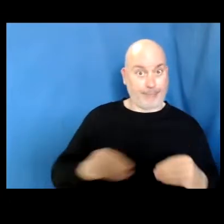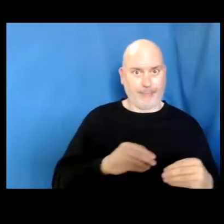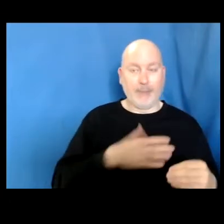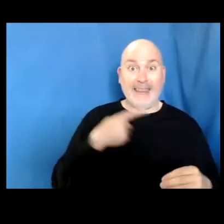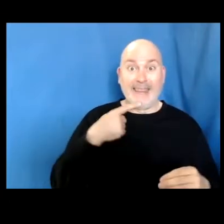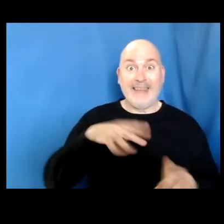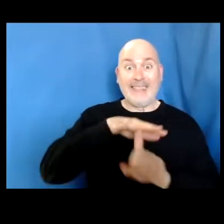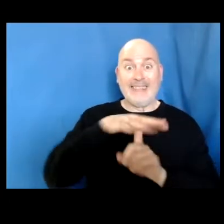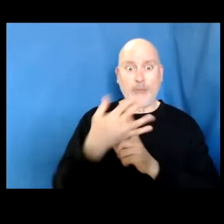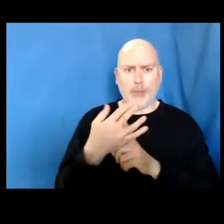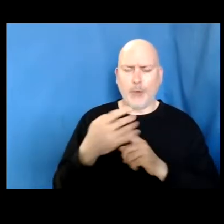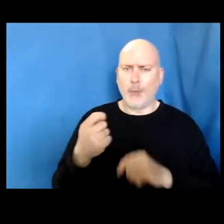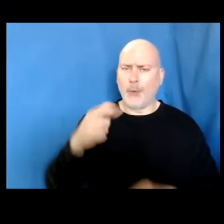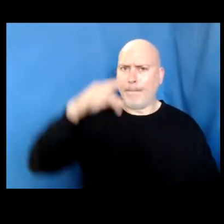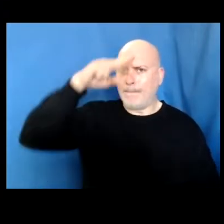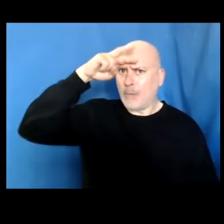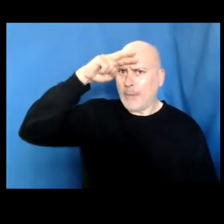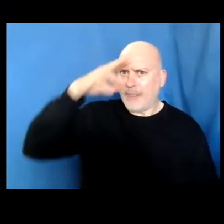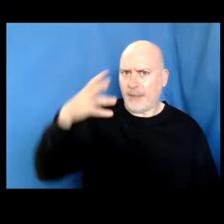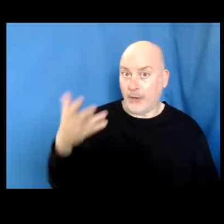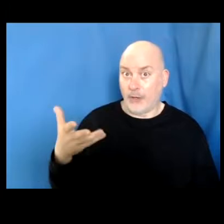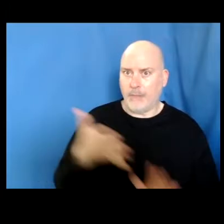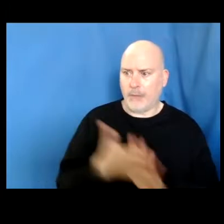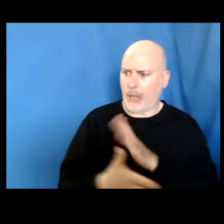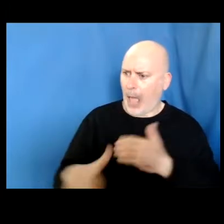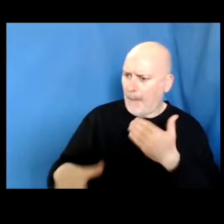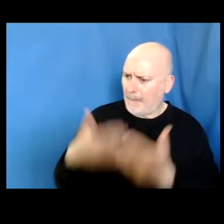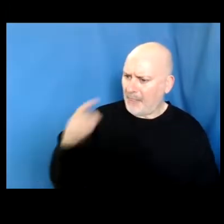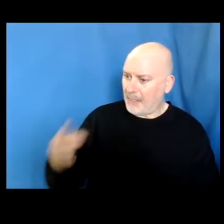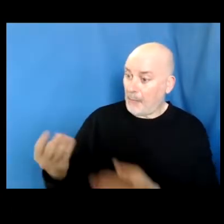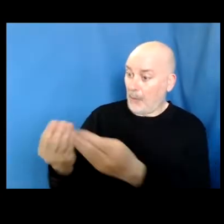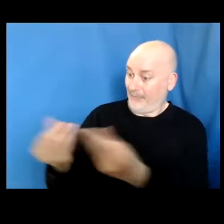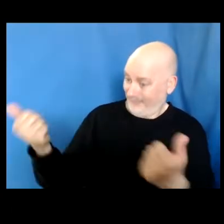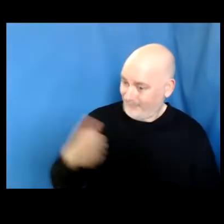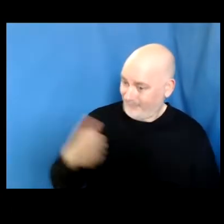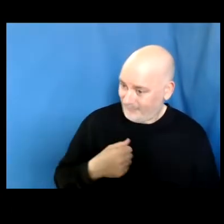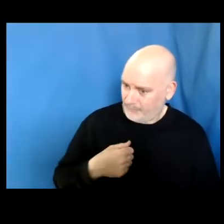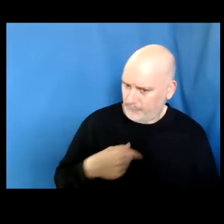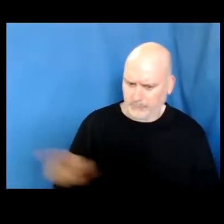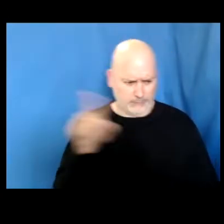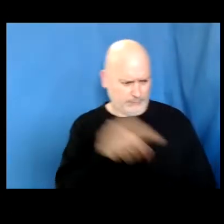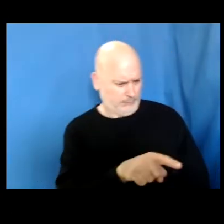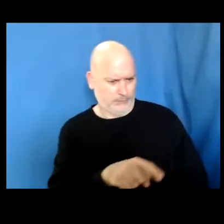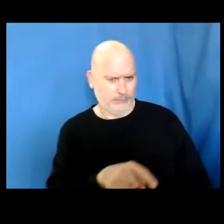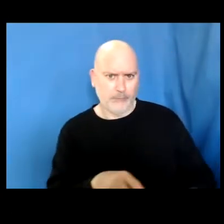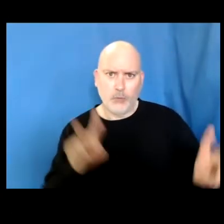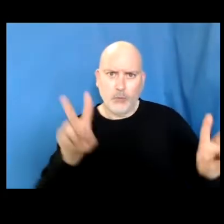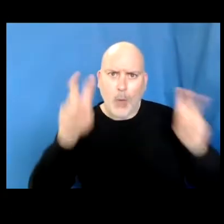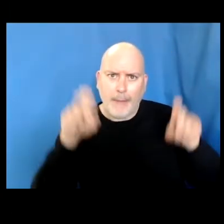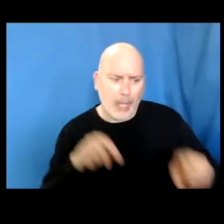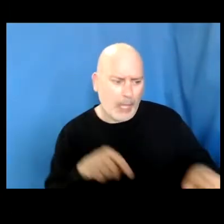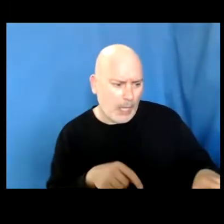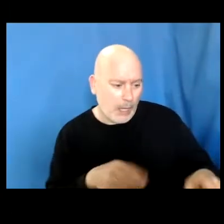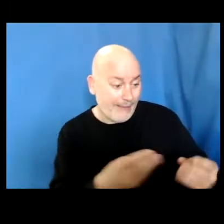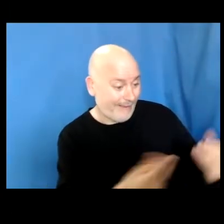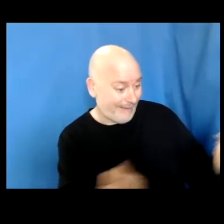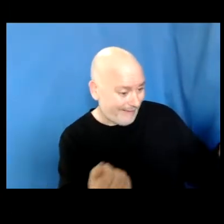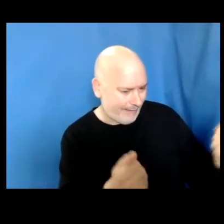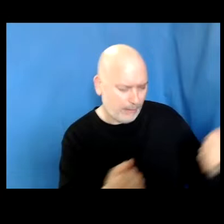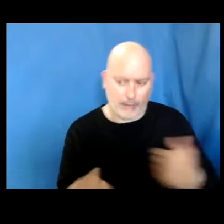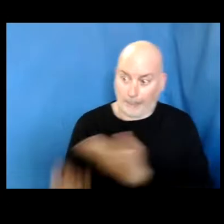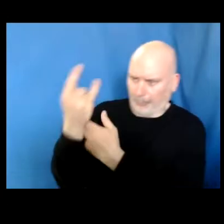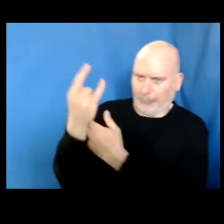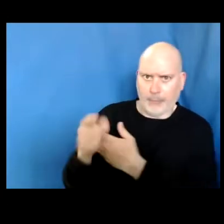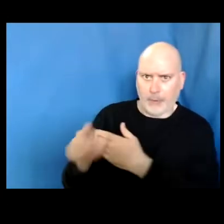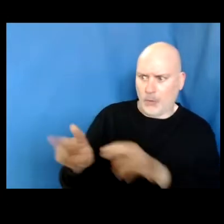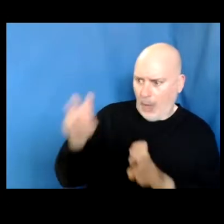preocupación porque decimos, si al principio esta lesión desaparece, ¿por qué ahora me aparece una lesión en otra parte del cuerpo que antes no